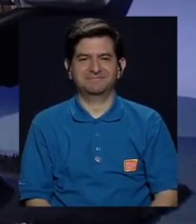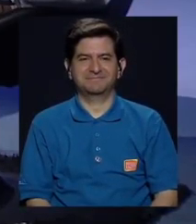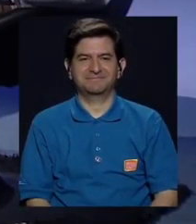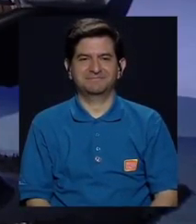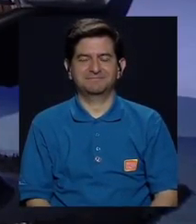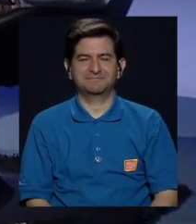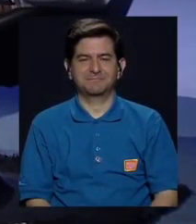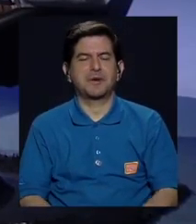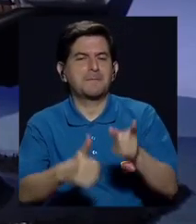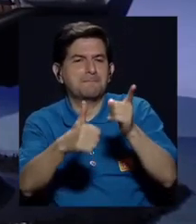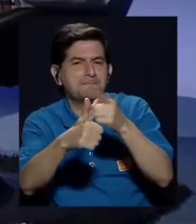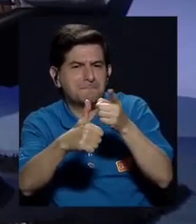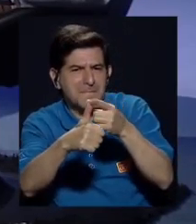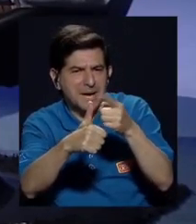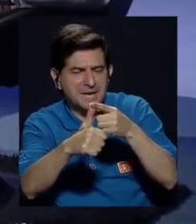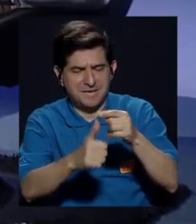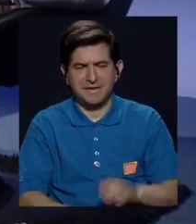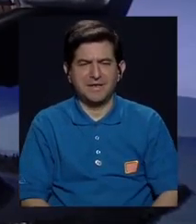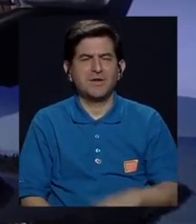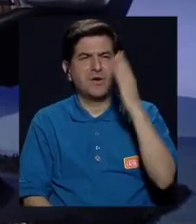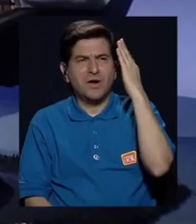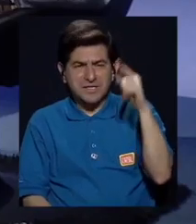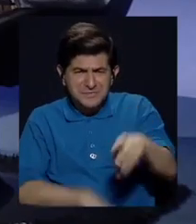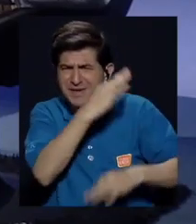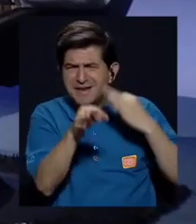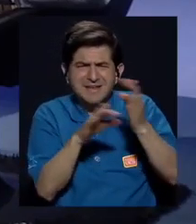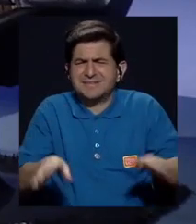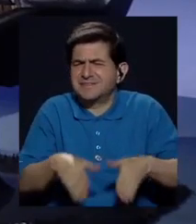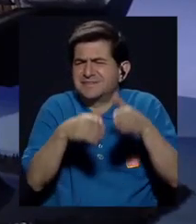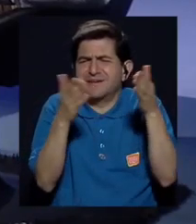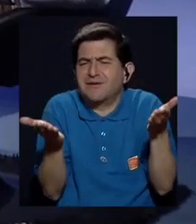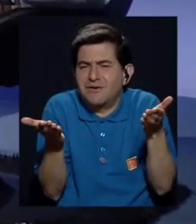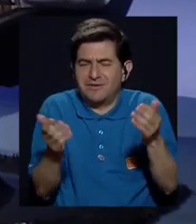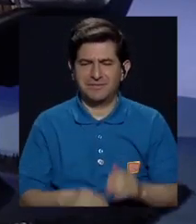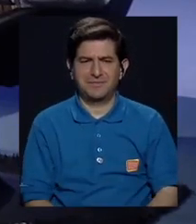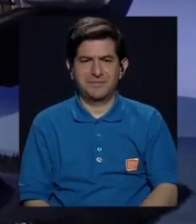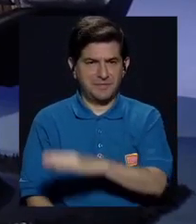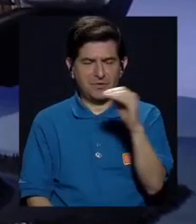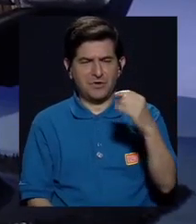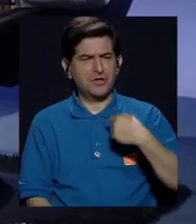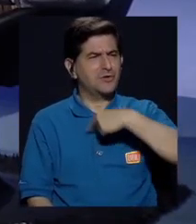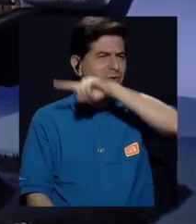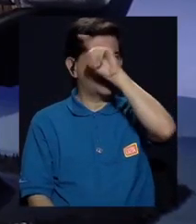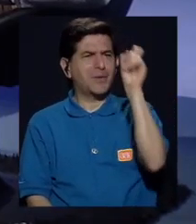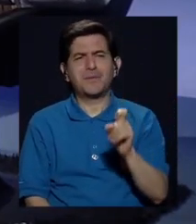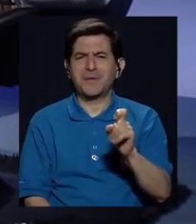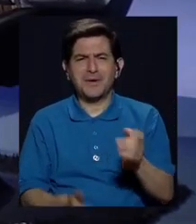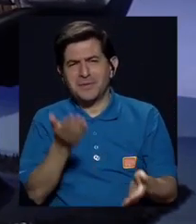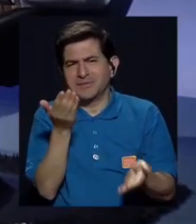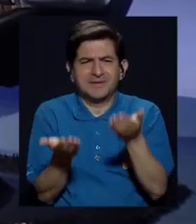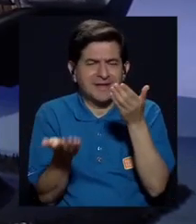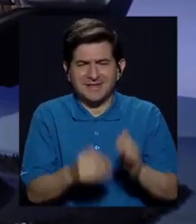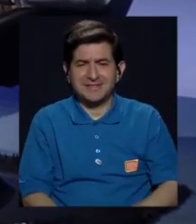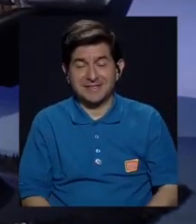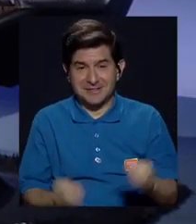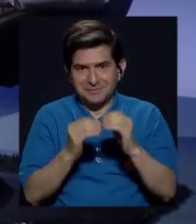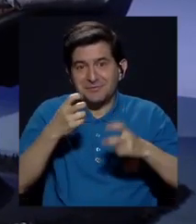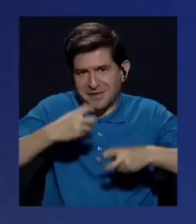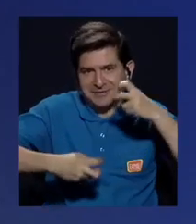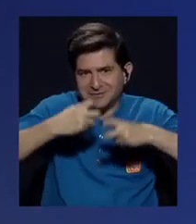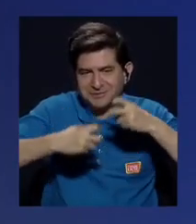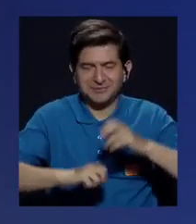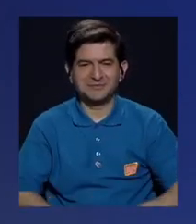¿Cómo se llega primero que todo a una experiencia como esta? Y es a partir de ahí que me sale como la pregunta problematizadora, diría